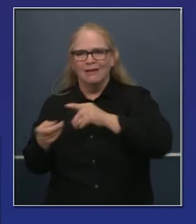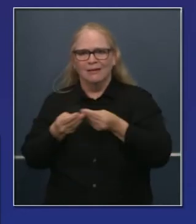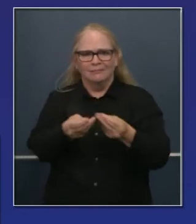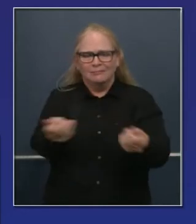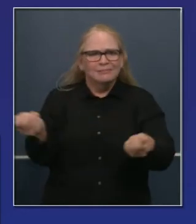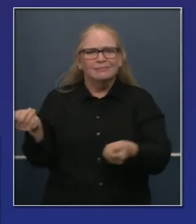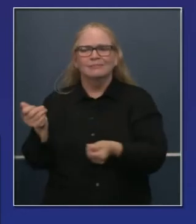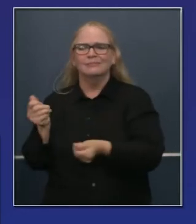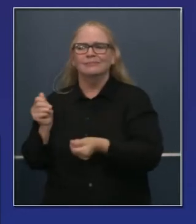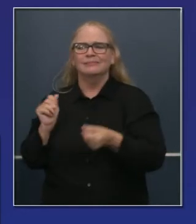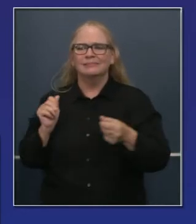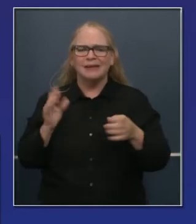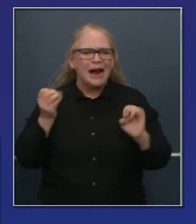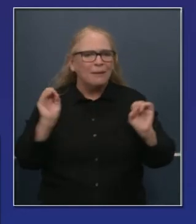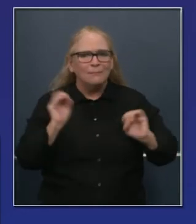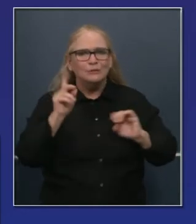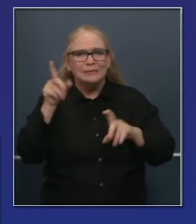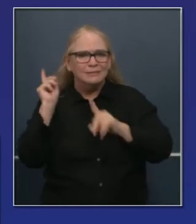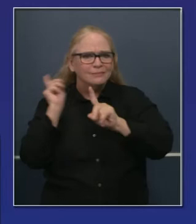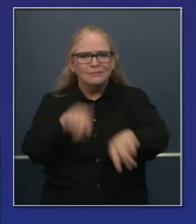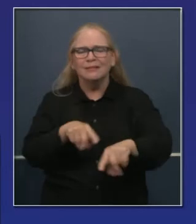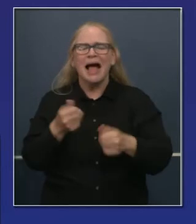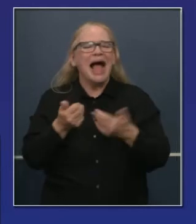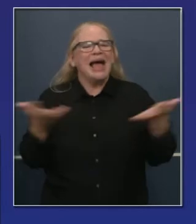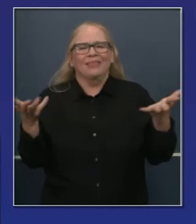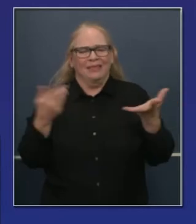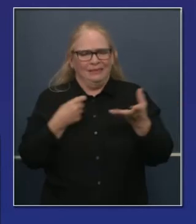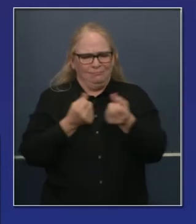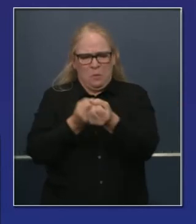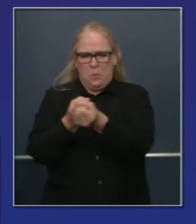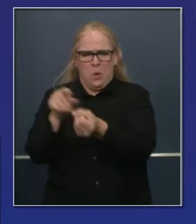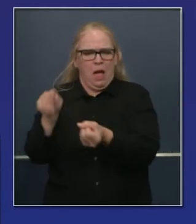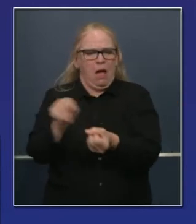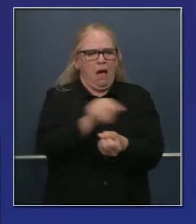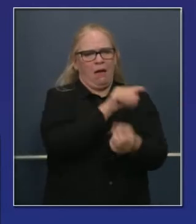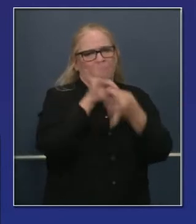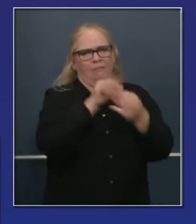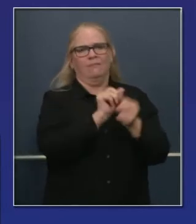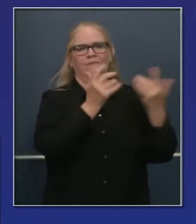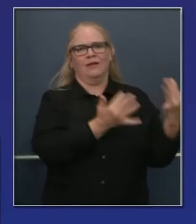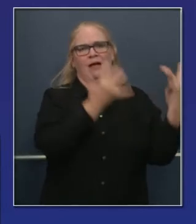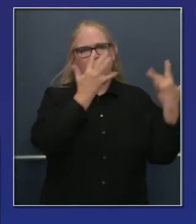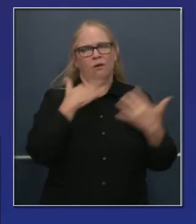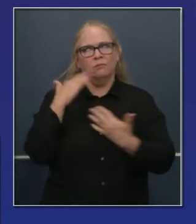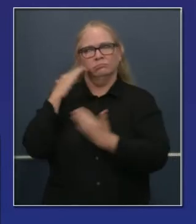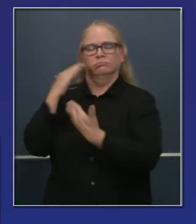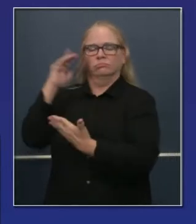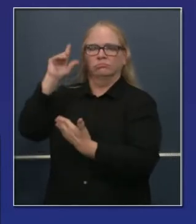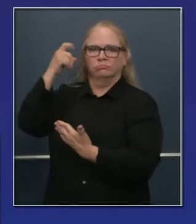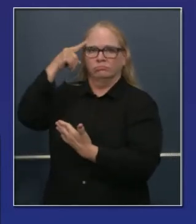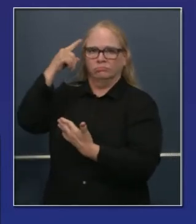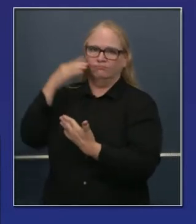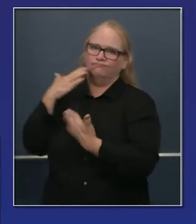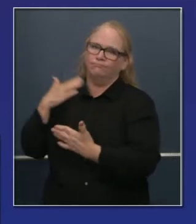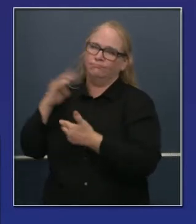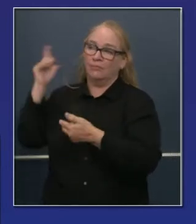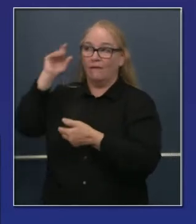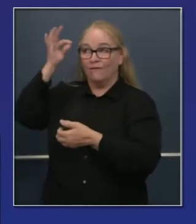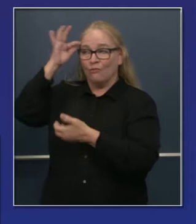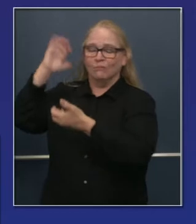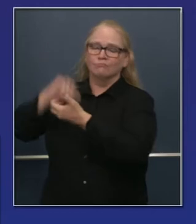con esta capacidad de distribuir recursos en tiempo real reiteró la importancia de estas sociedades